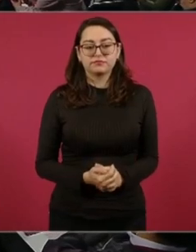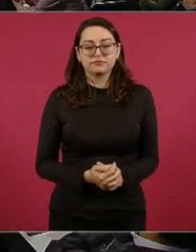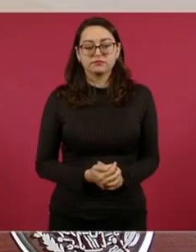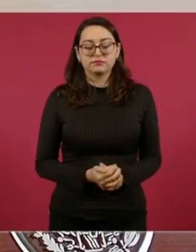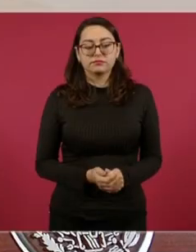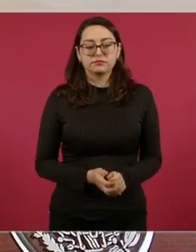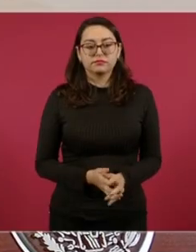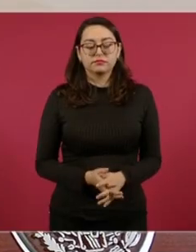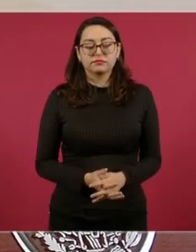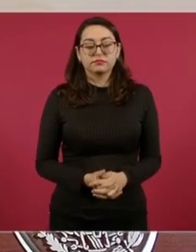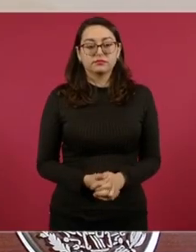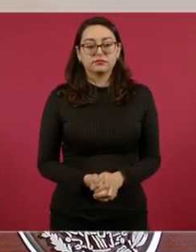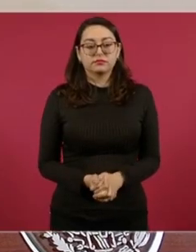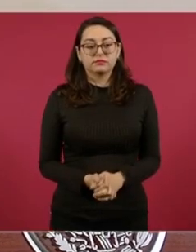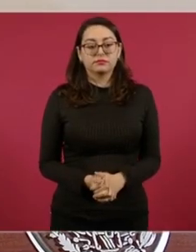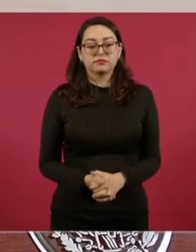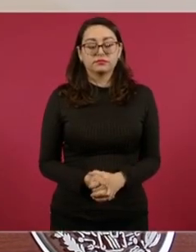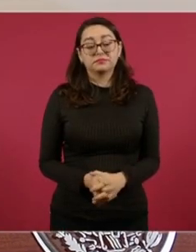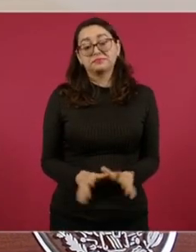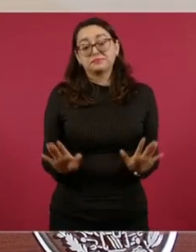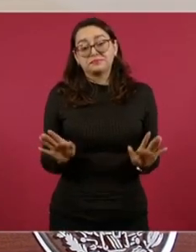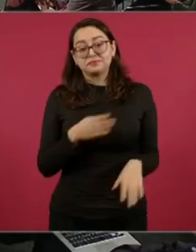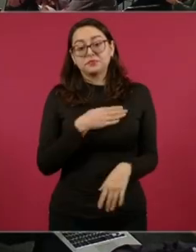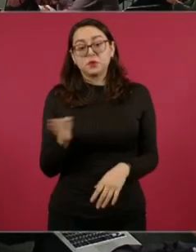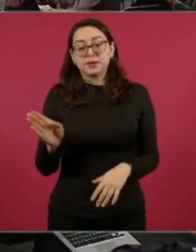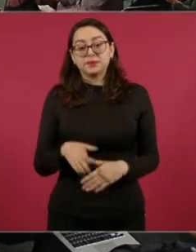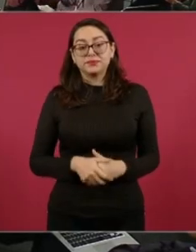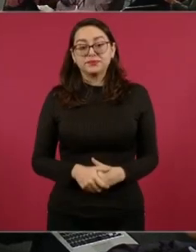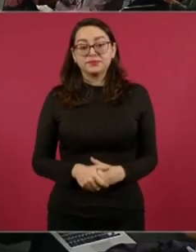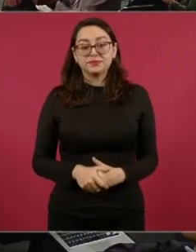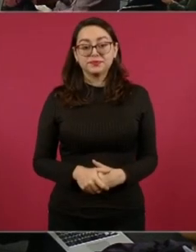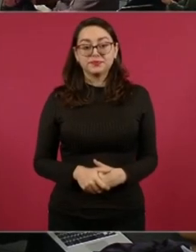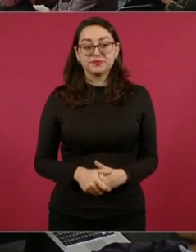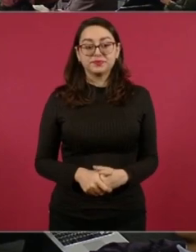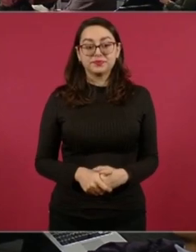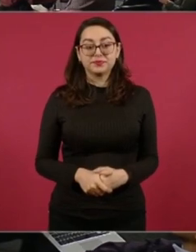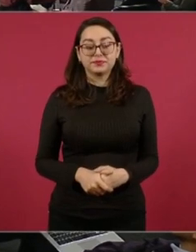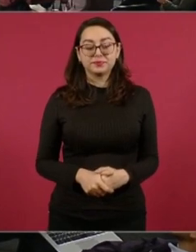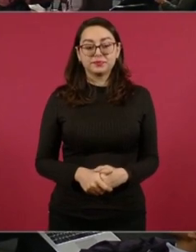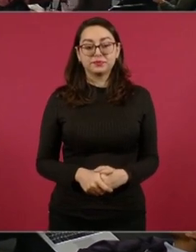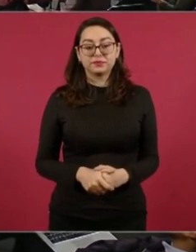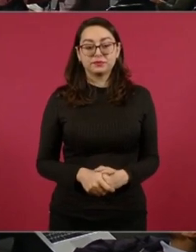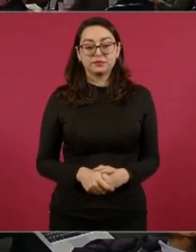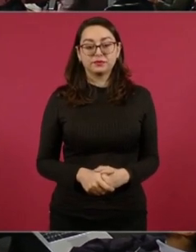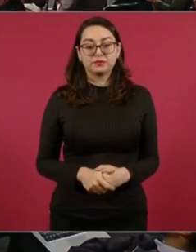No creo. No. Pero bueno, vamos a ver.